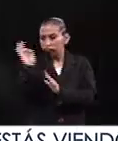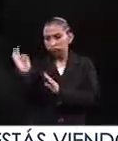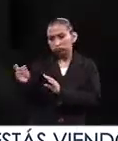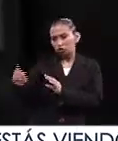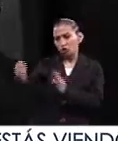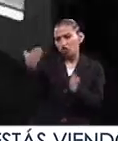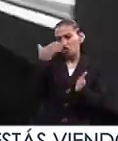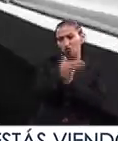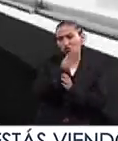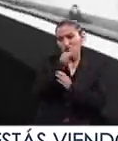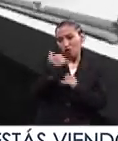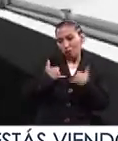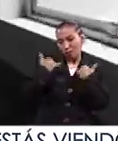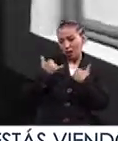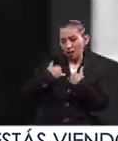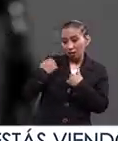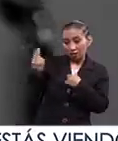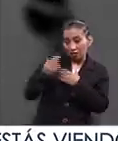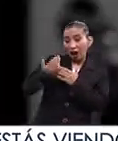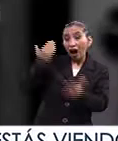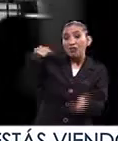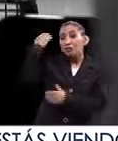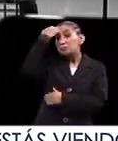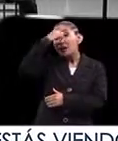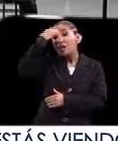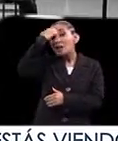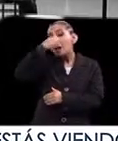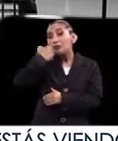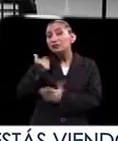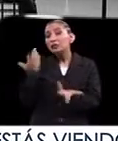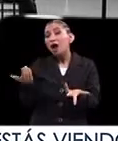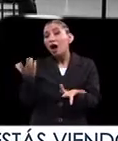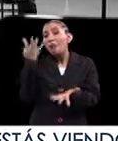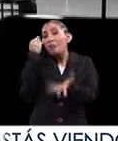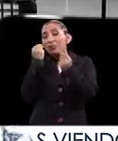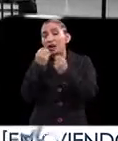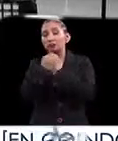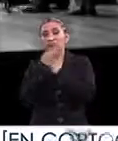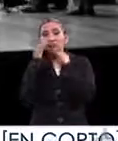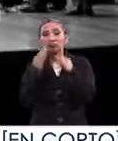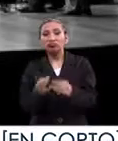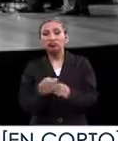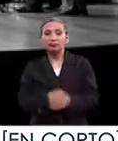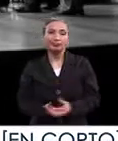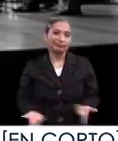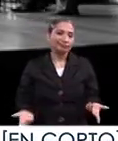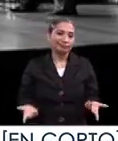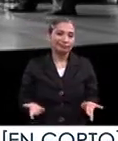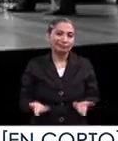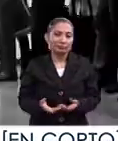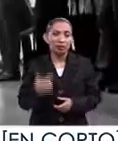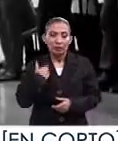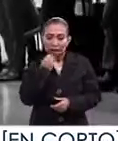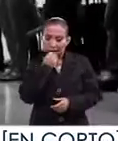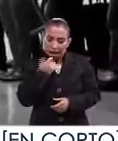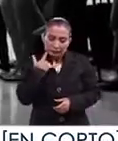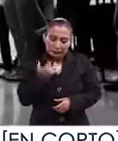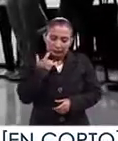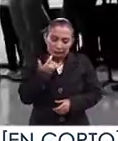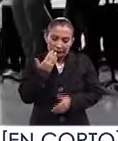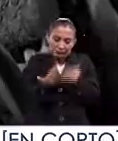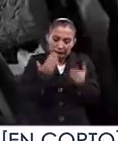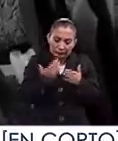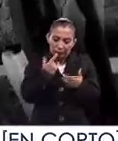aceptaba jóvenes que no tuvieran una educación bastante avanzada previa, ¿no? Tuve que esmerarme